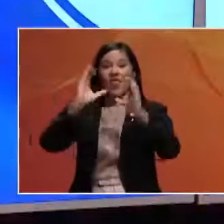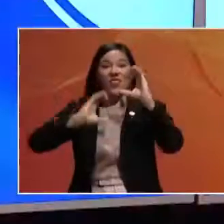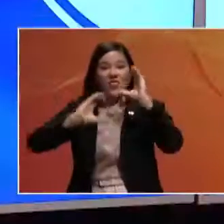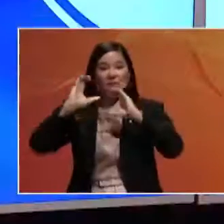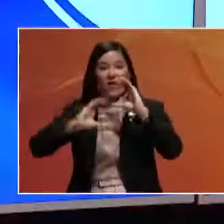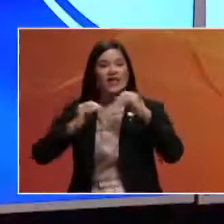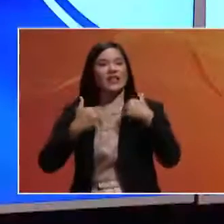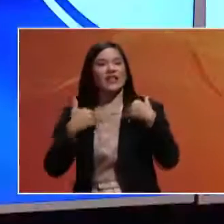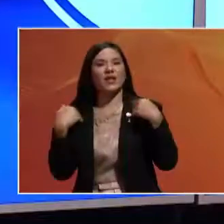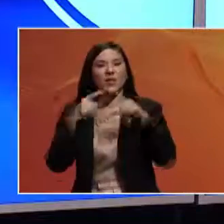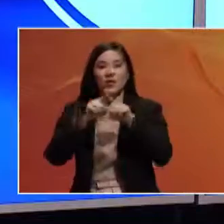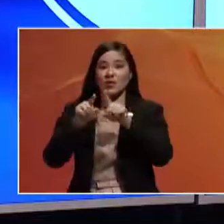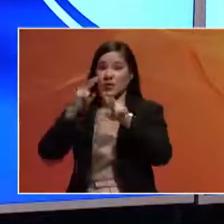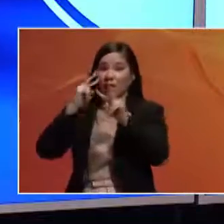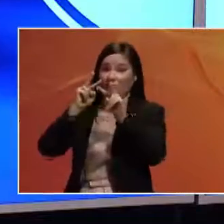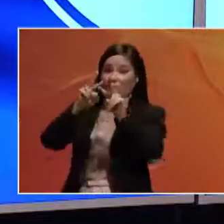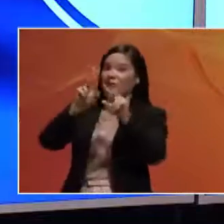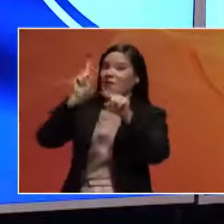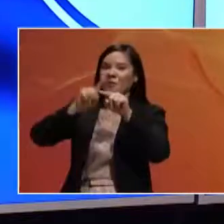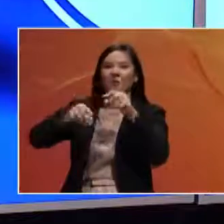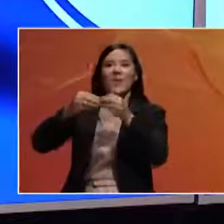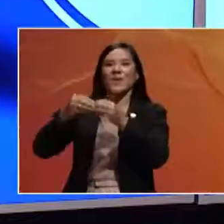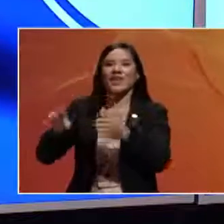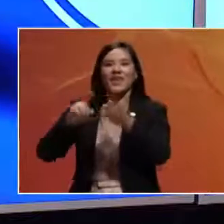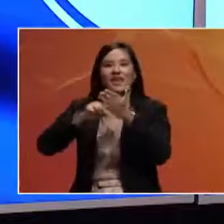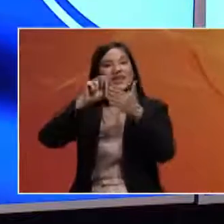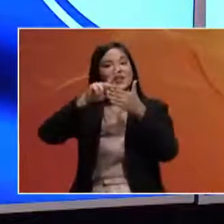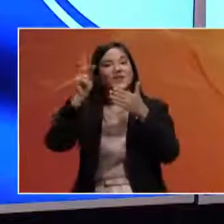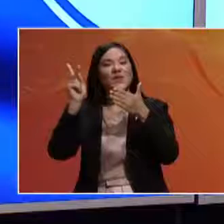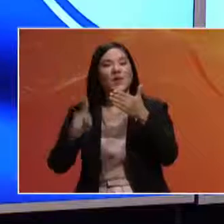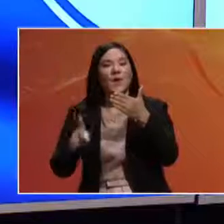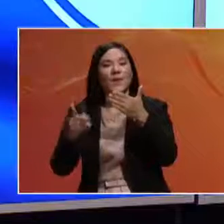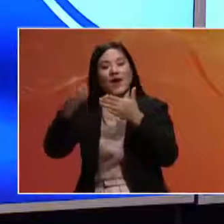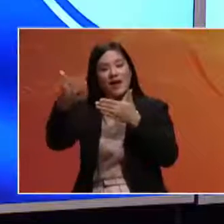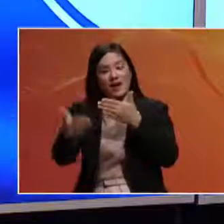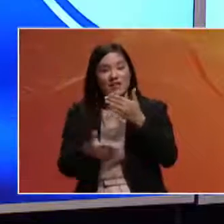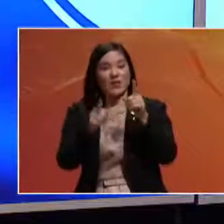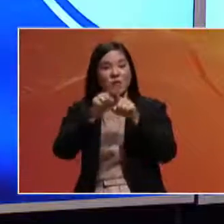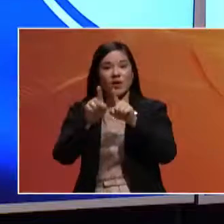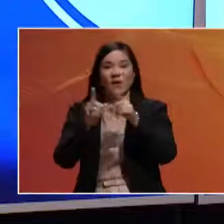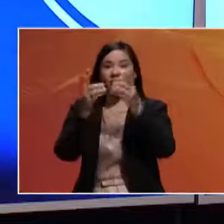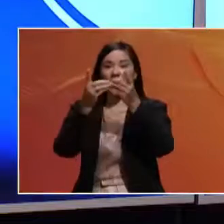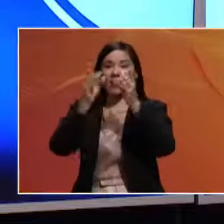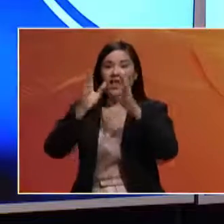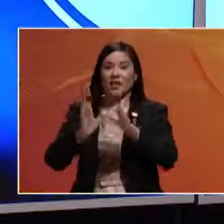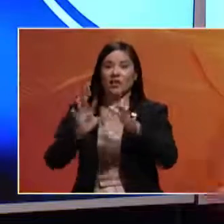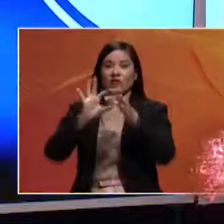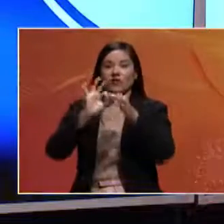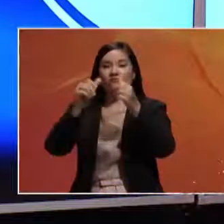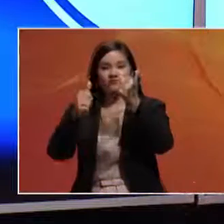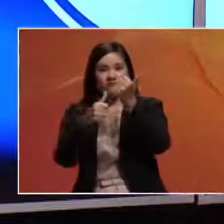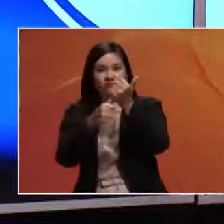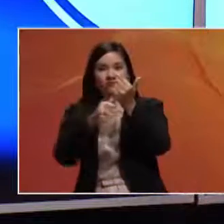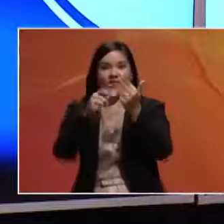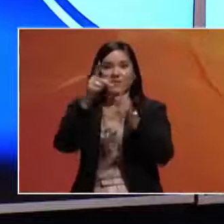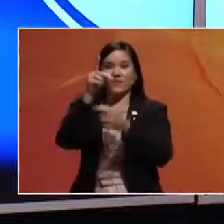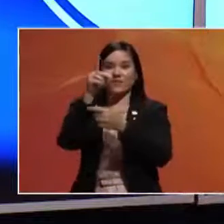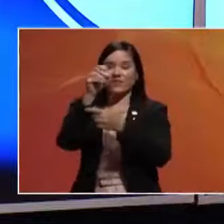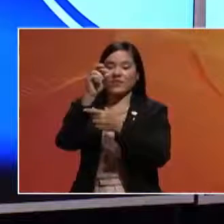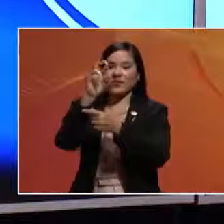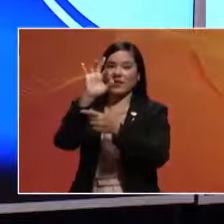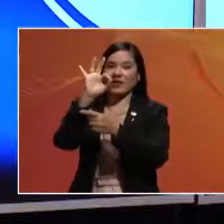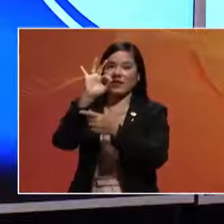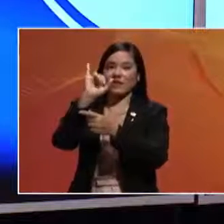tenemos en la mira no se pueden perder este programa también recibimos el director general de promipyme porfirio peralta hoy